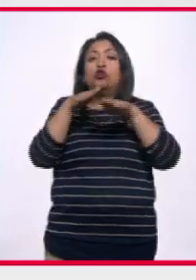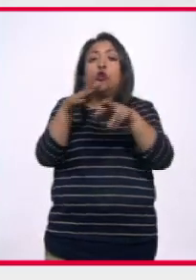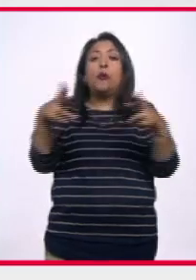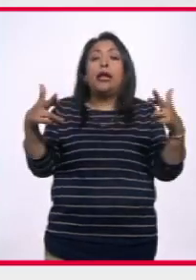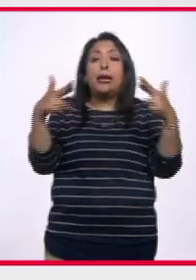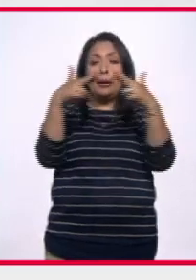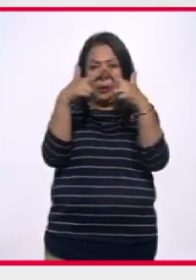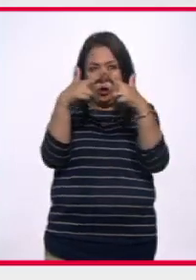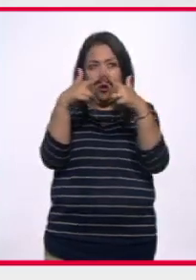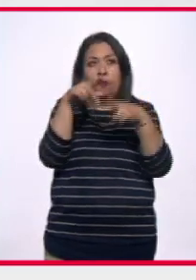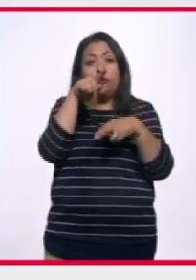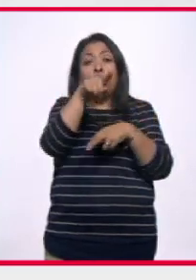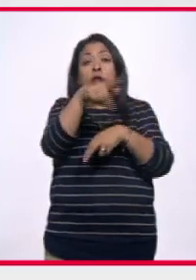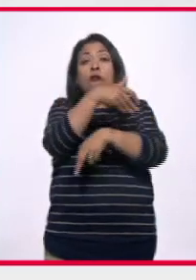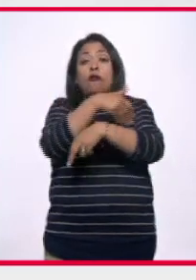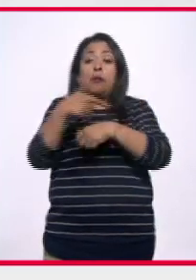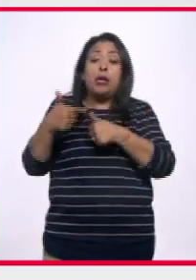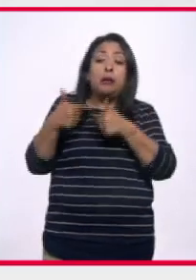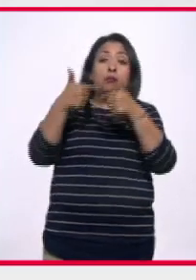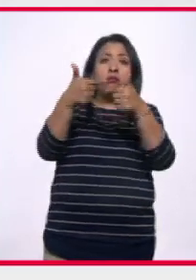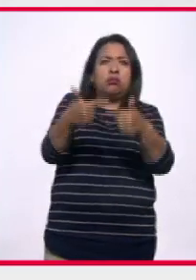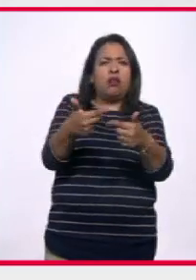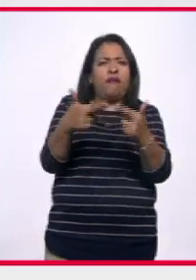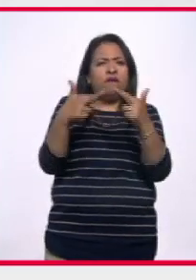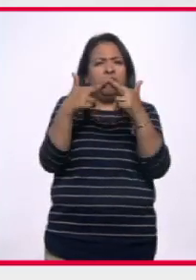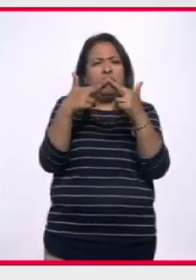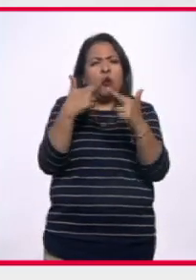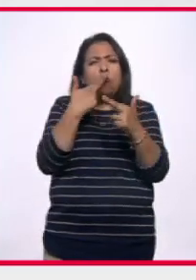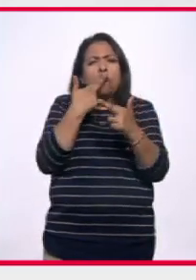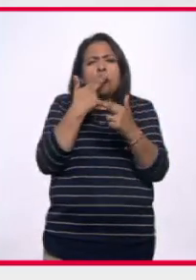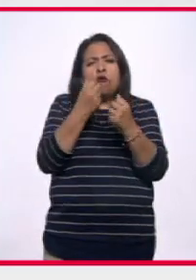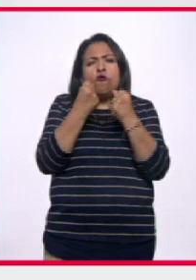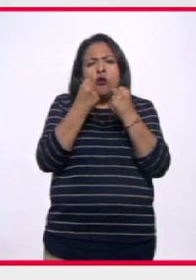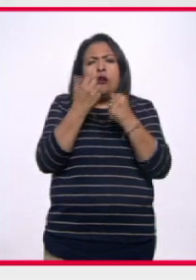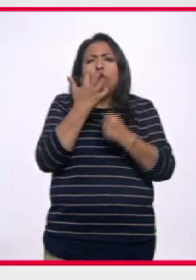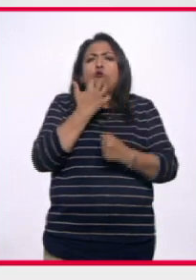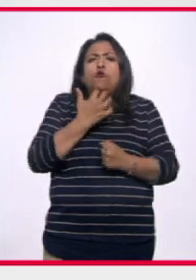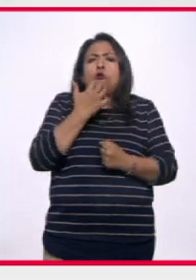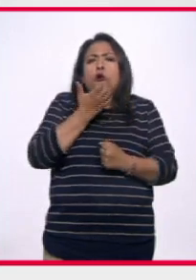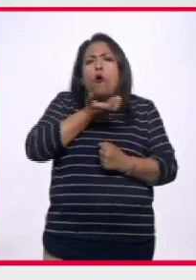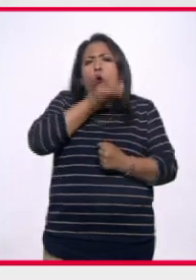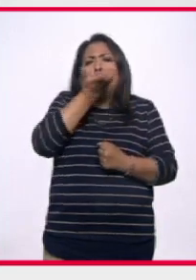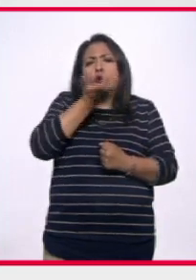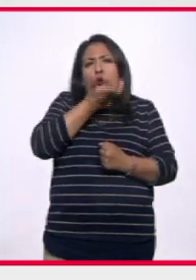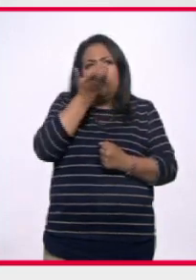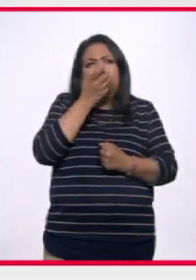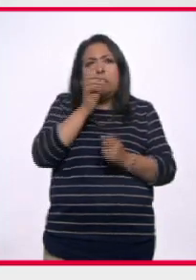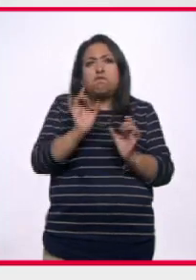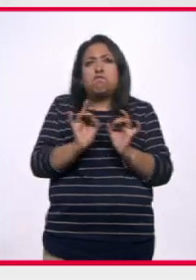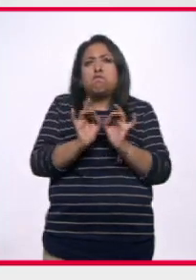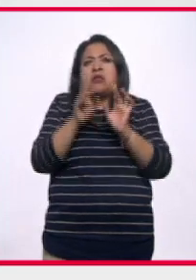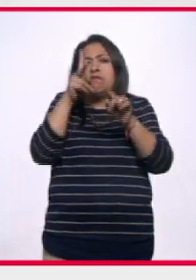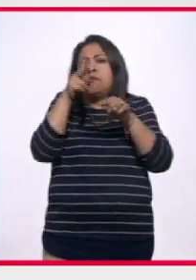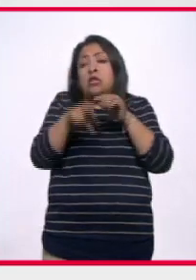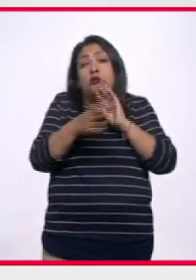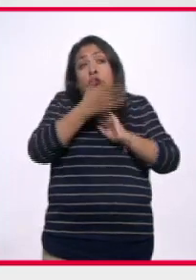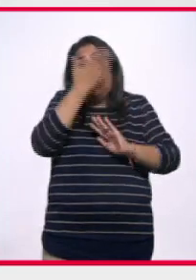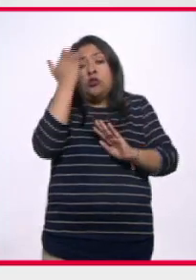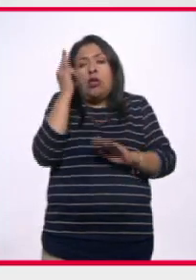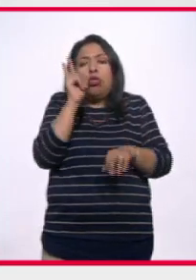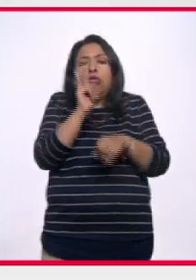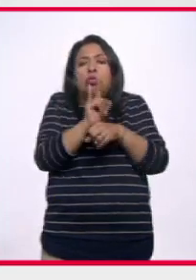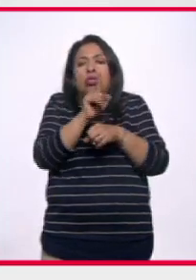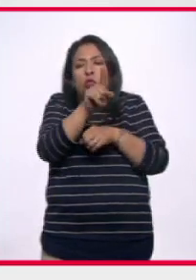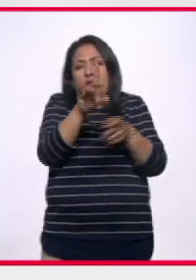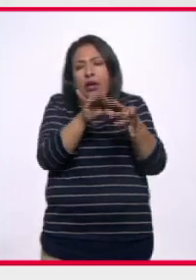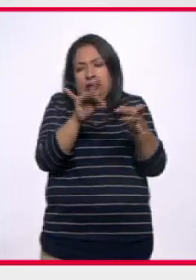vienes de una familia que guardaba mucho sus tradiciones judías y en un momento dado no sé hasta qué grado es ficción